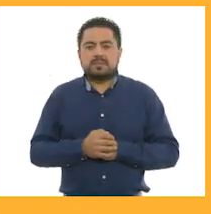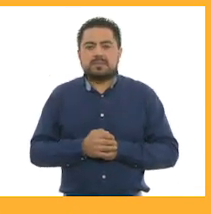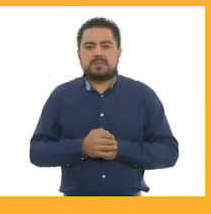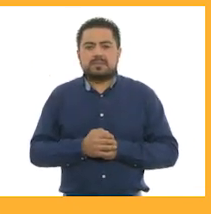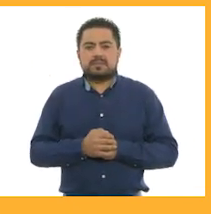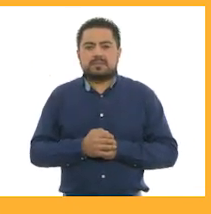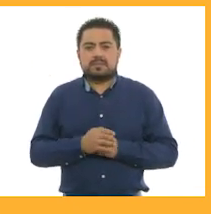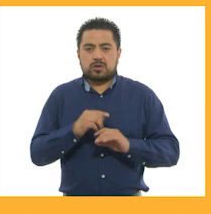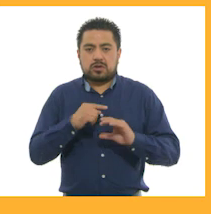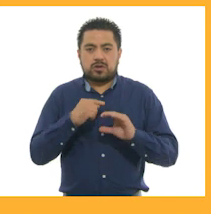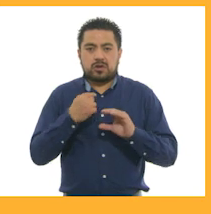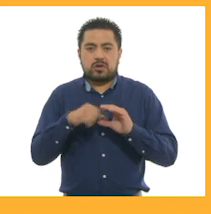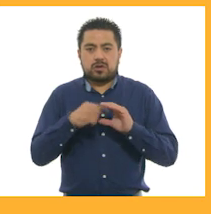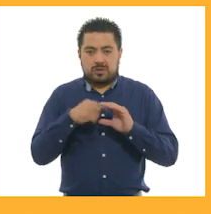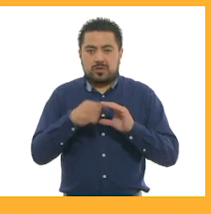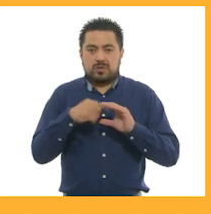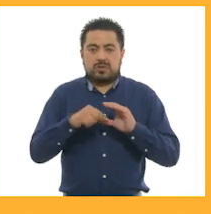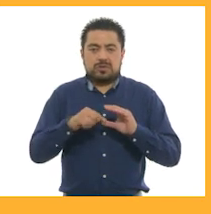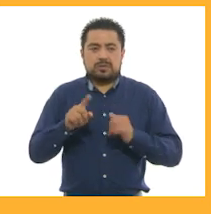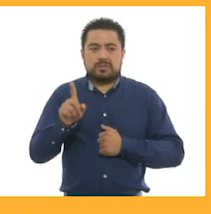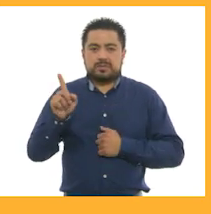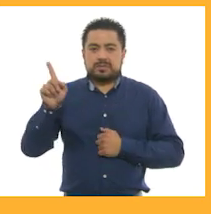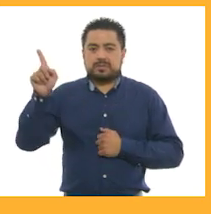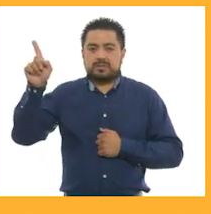sep.gob.mx. Correo